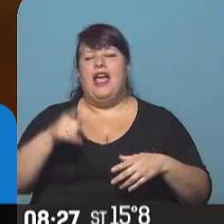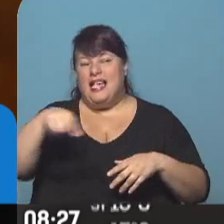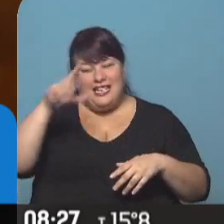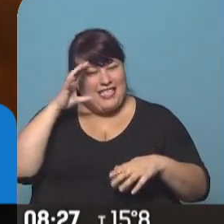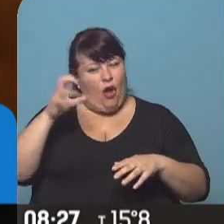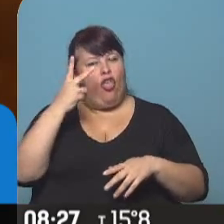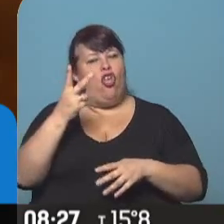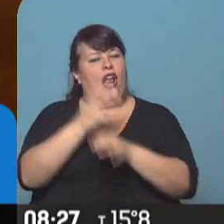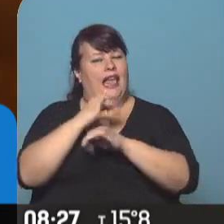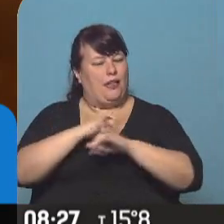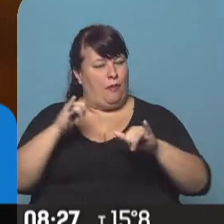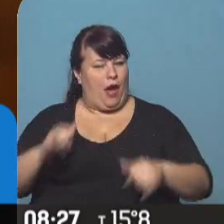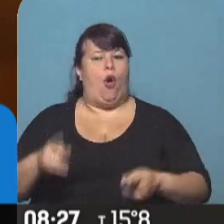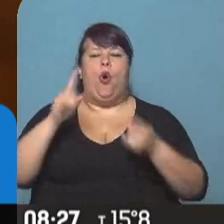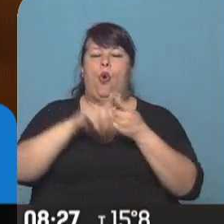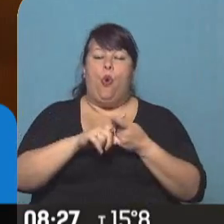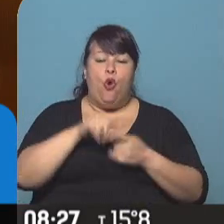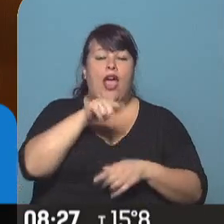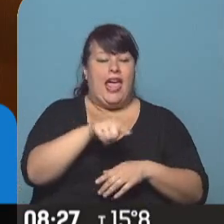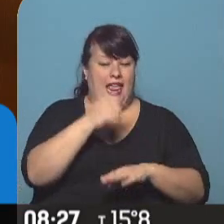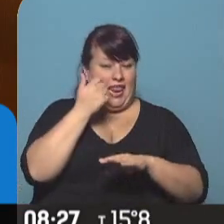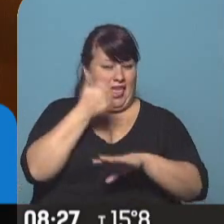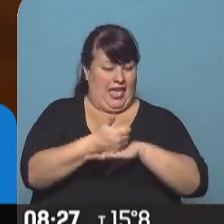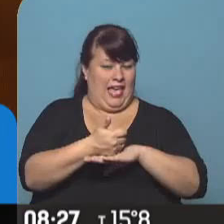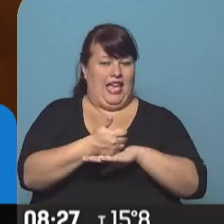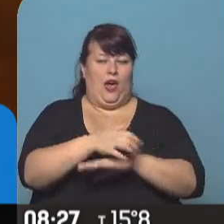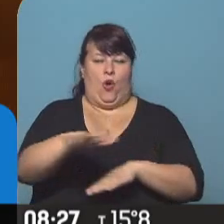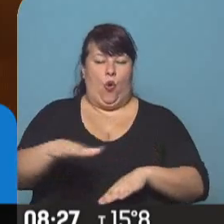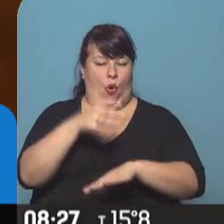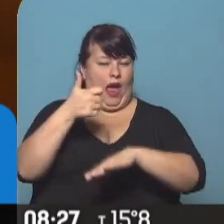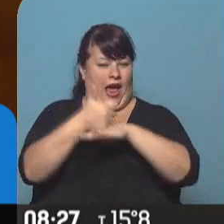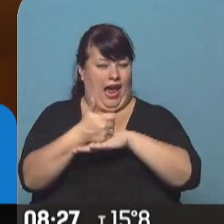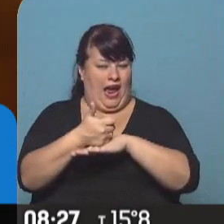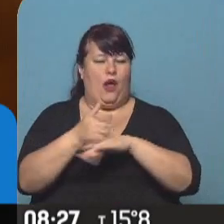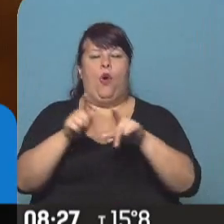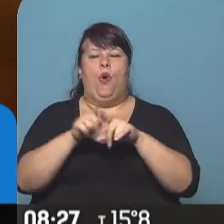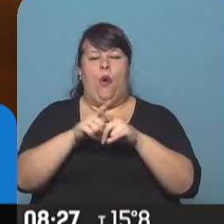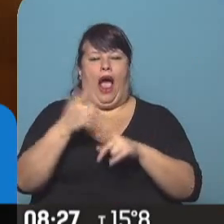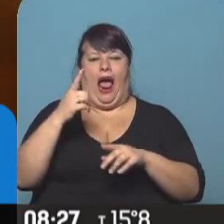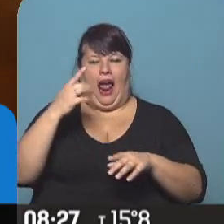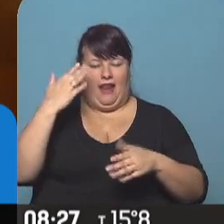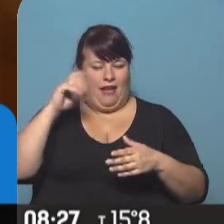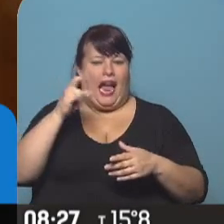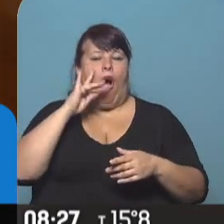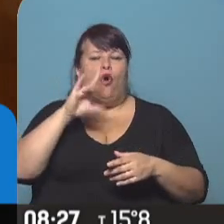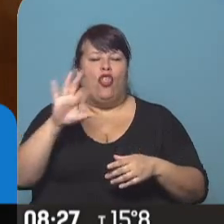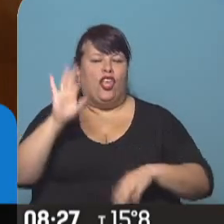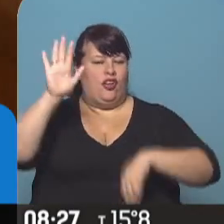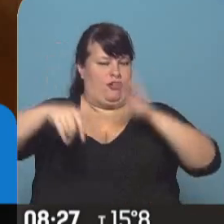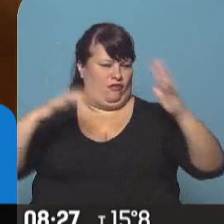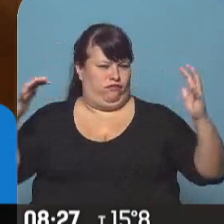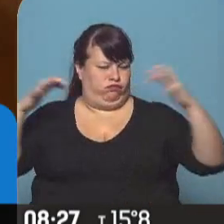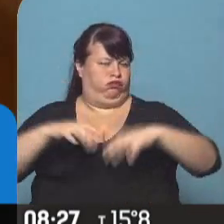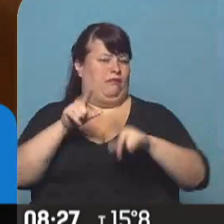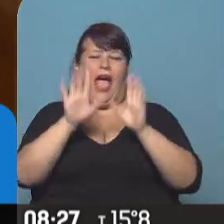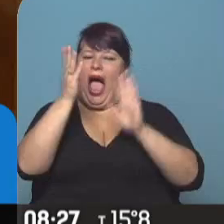acuerdan hay dos tipos de spots un tipo spot donde él está en el escenario en esta cosa de caudillo convocante y cuando con